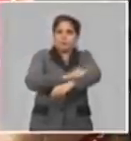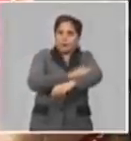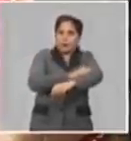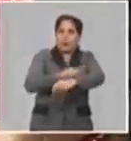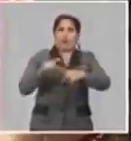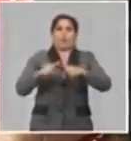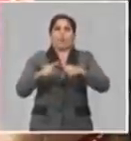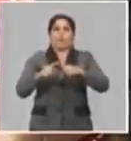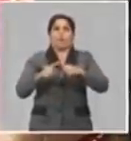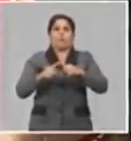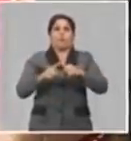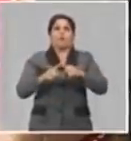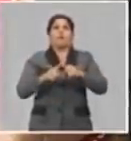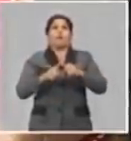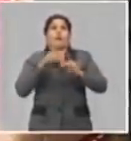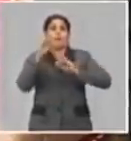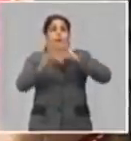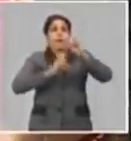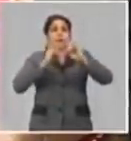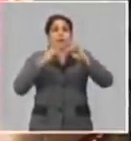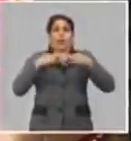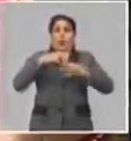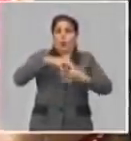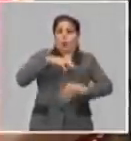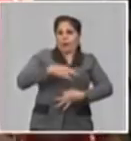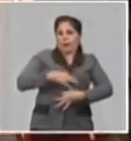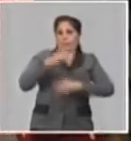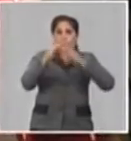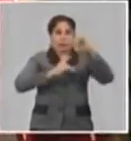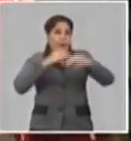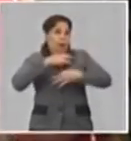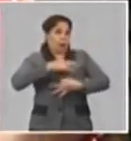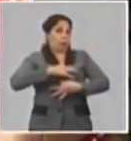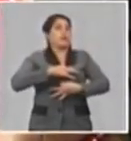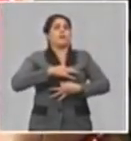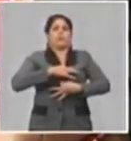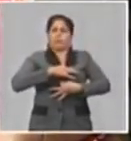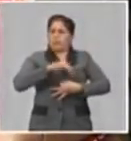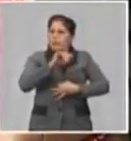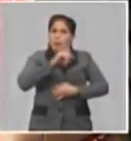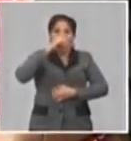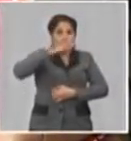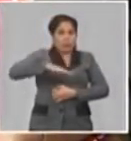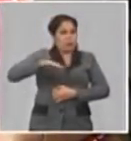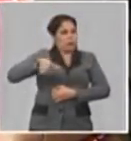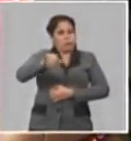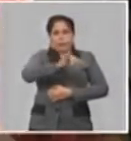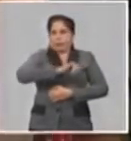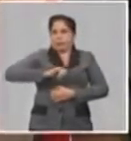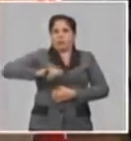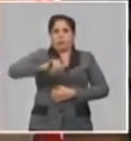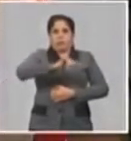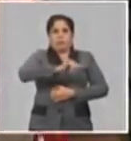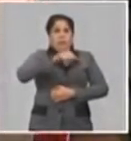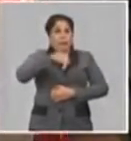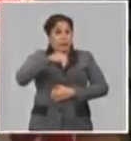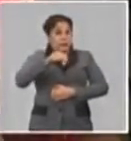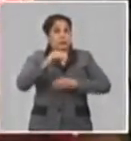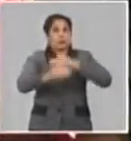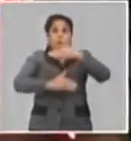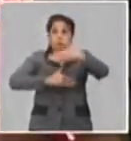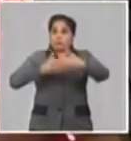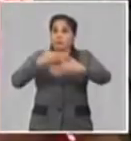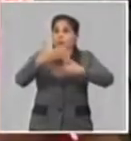alimento, aseo, la canastilla, los bebitos, la infancia en sentido general, y en este proceder de